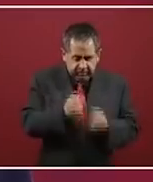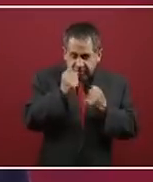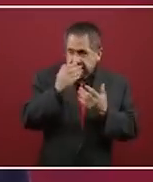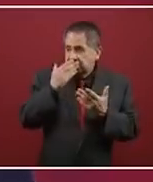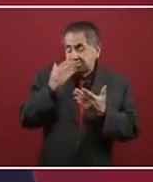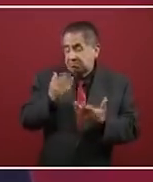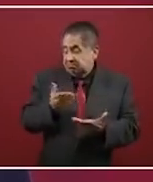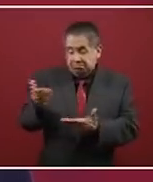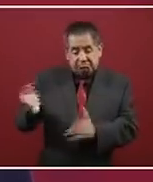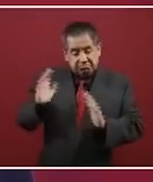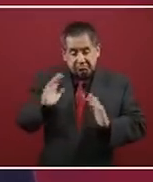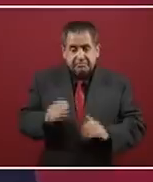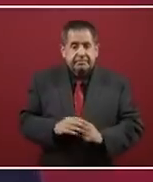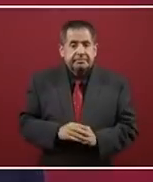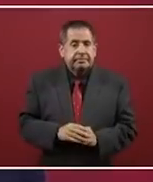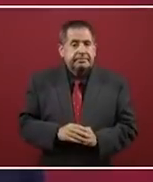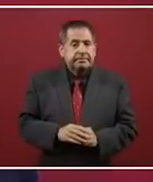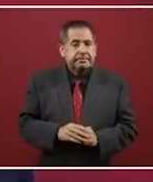bloss